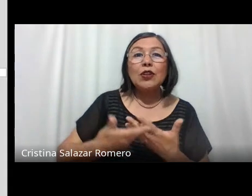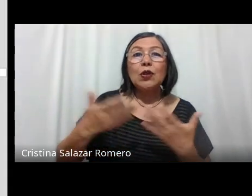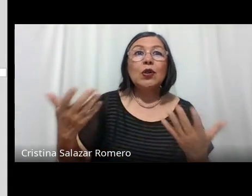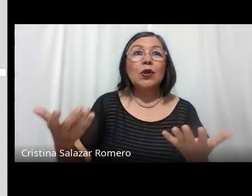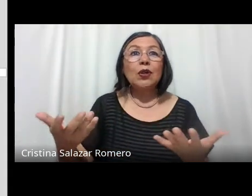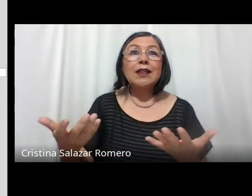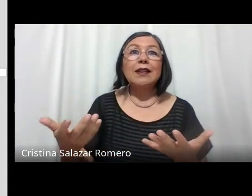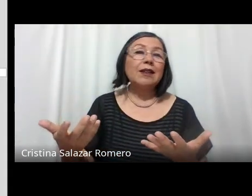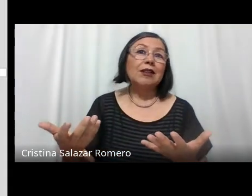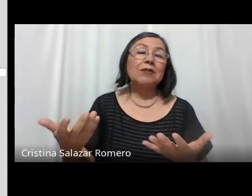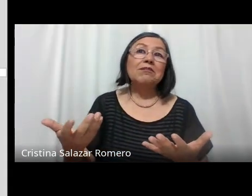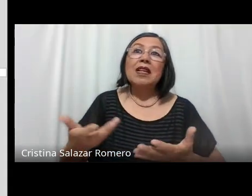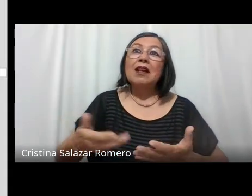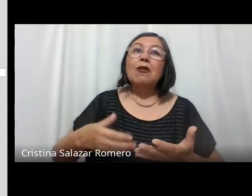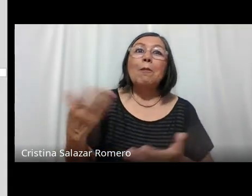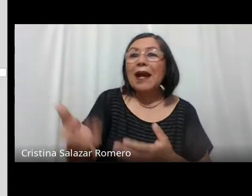cuando